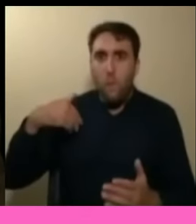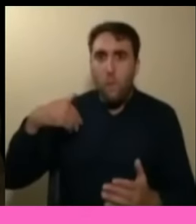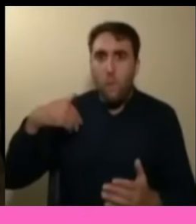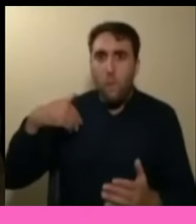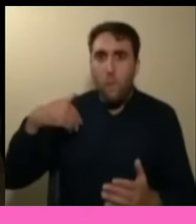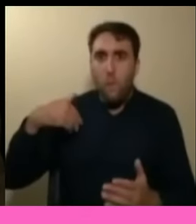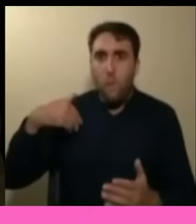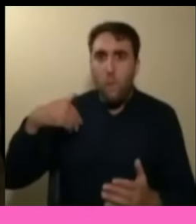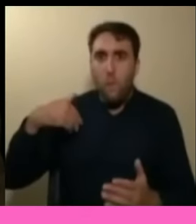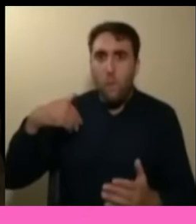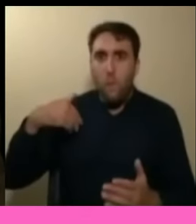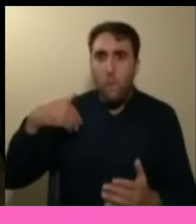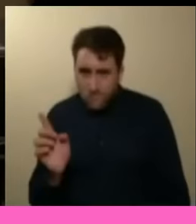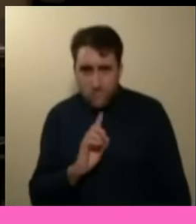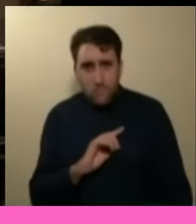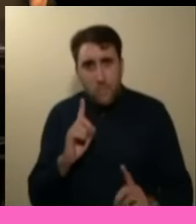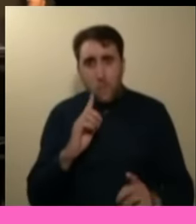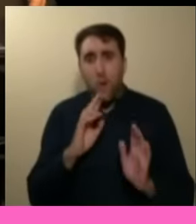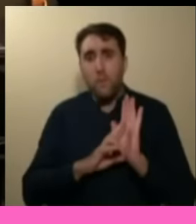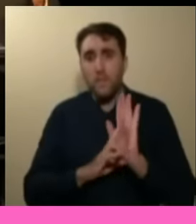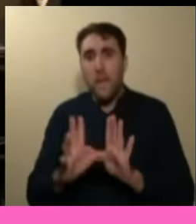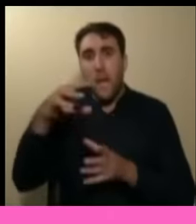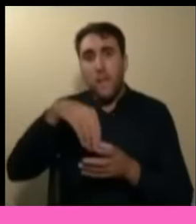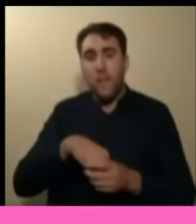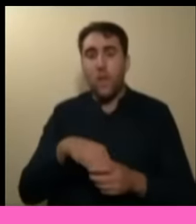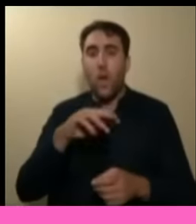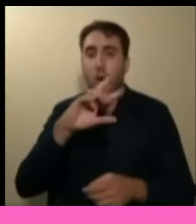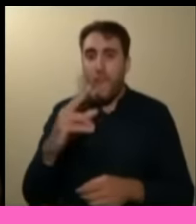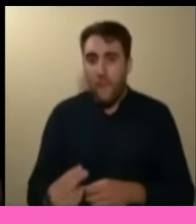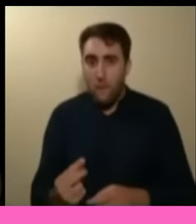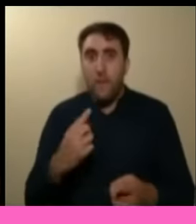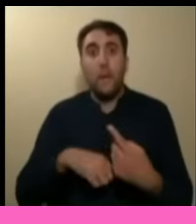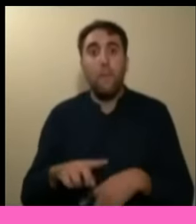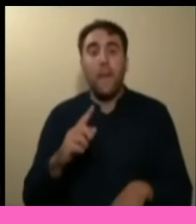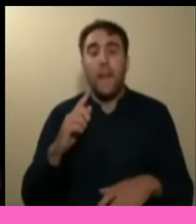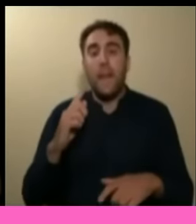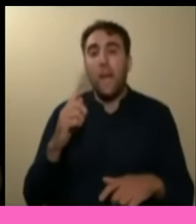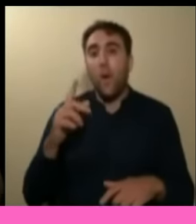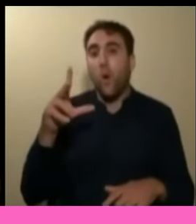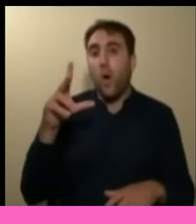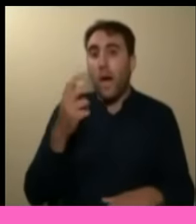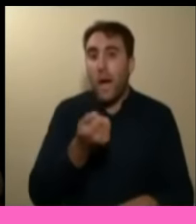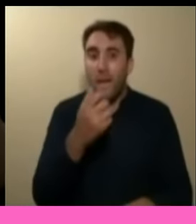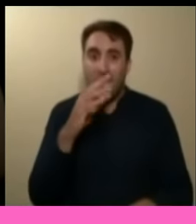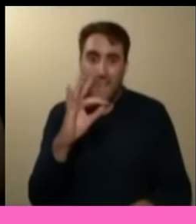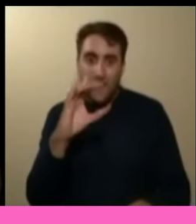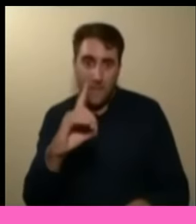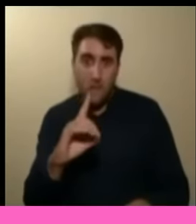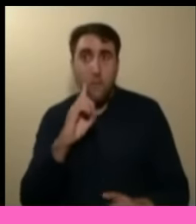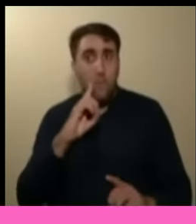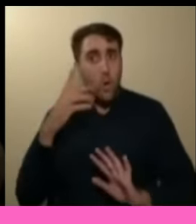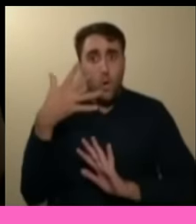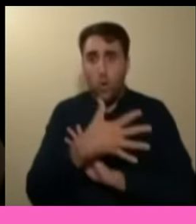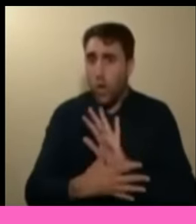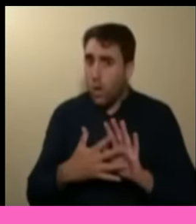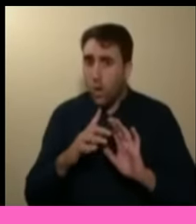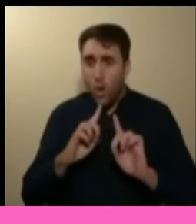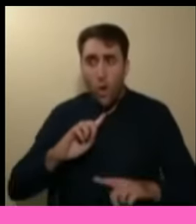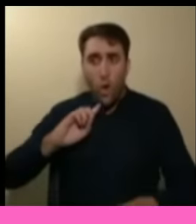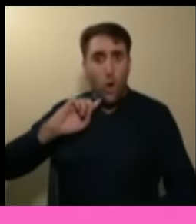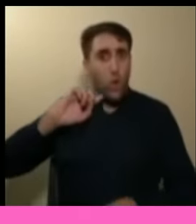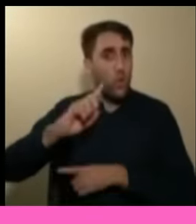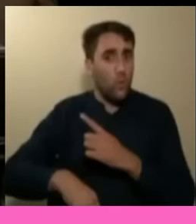de la representación en el CODICEN, pero también ante las asambleas técnico-docentes que siguen existiendo en todo el territorio y en todos